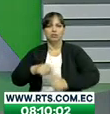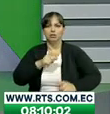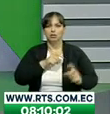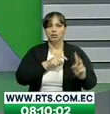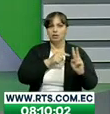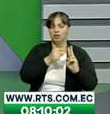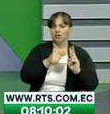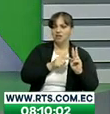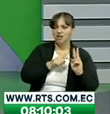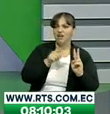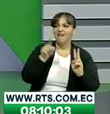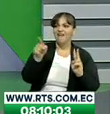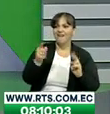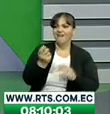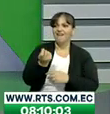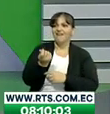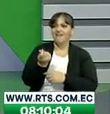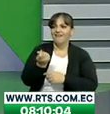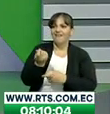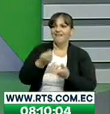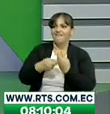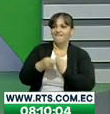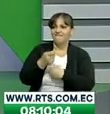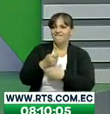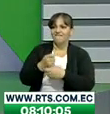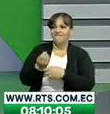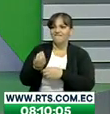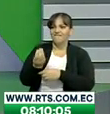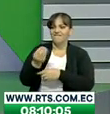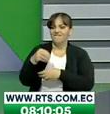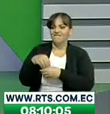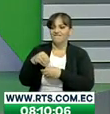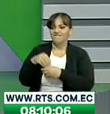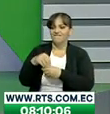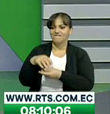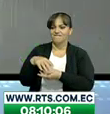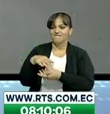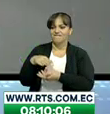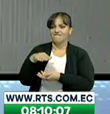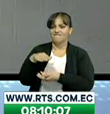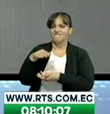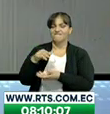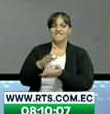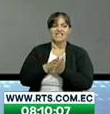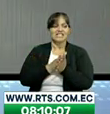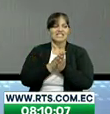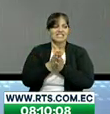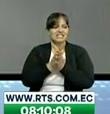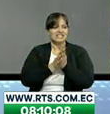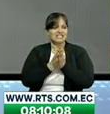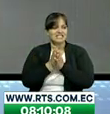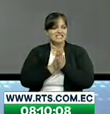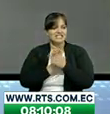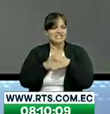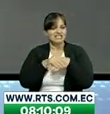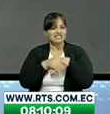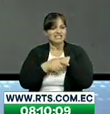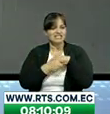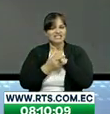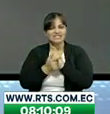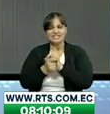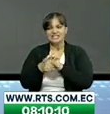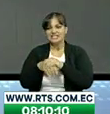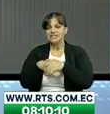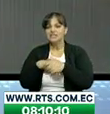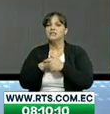en este coincidió como diría hubo como diría josé luís porque realmente estamos viendo como ingresaron ahí están los sujetos